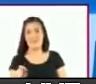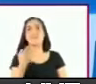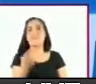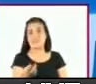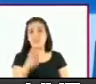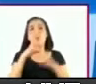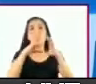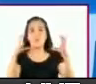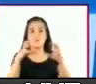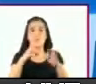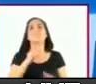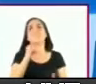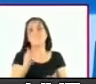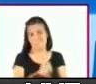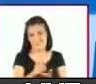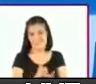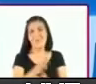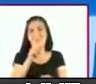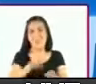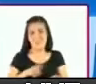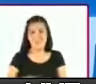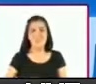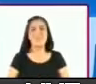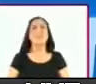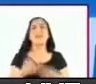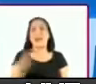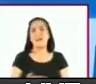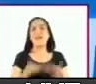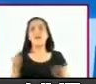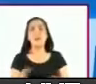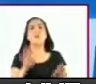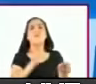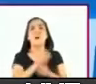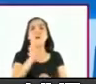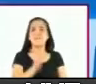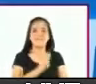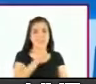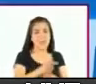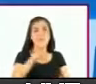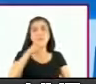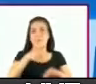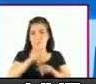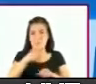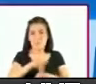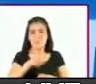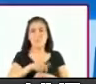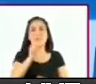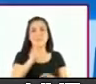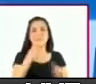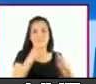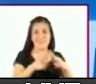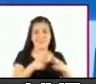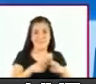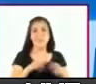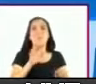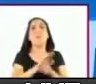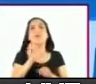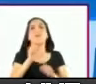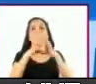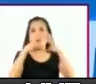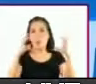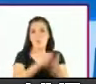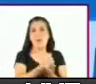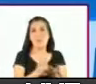los globos son de color azul. Ahora, vamos a determinar la expresión algebraica que modela la sucesión de los globos